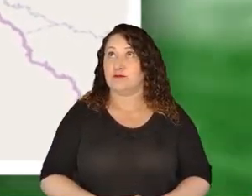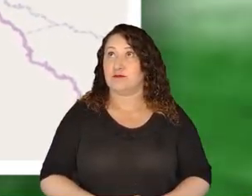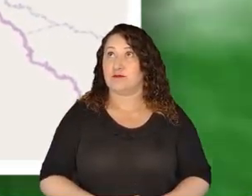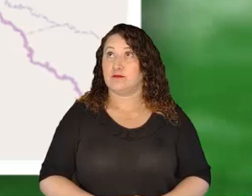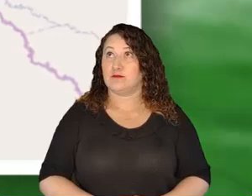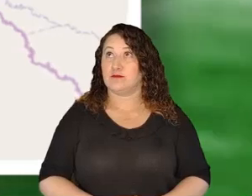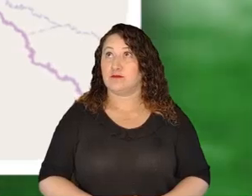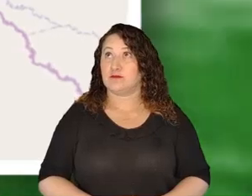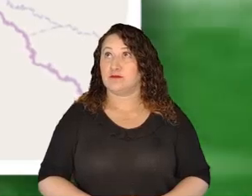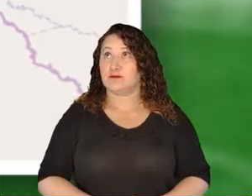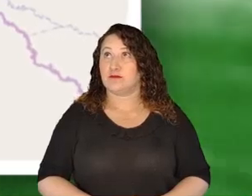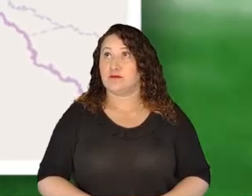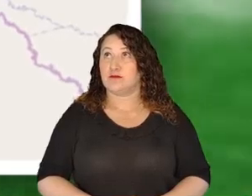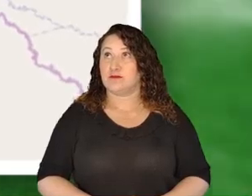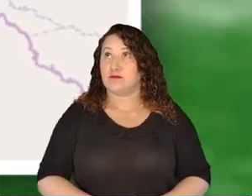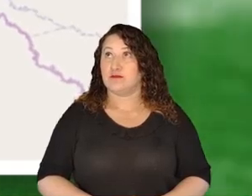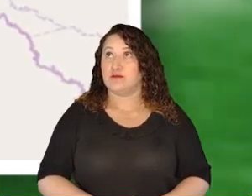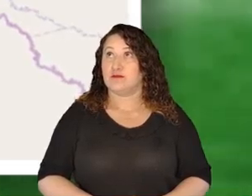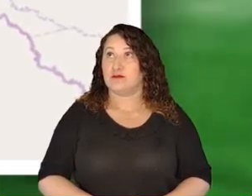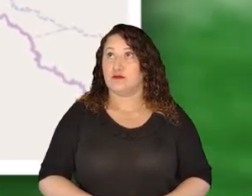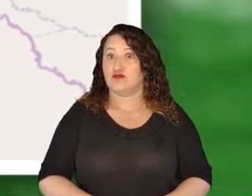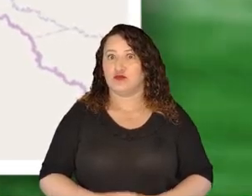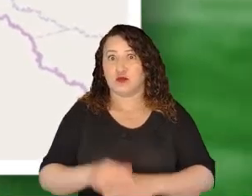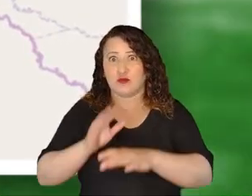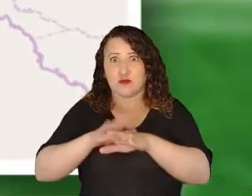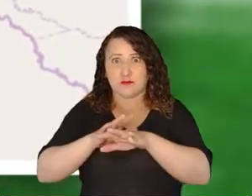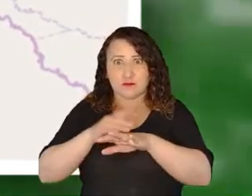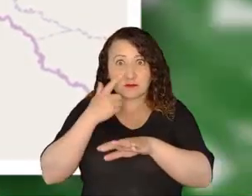barrios ribereños del municipio de Magui